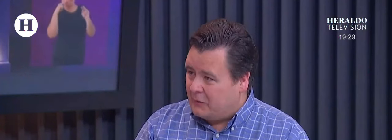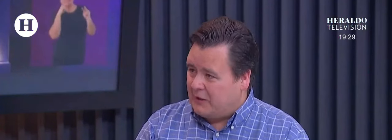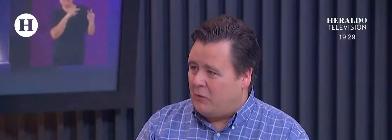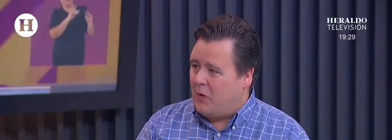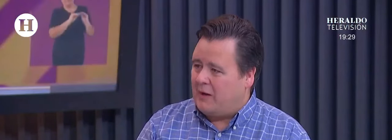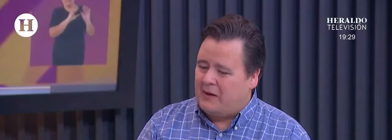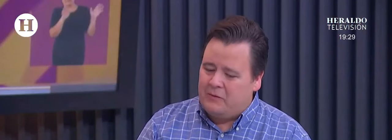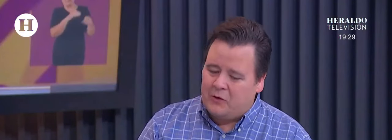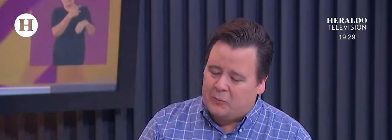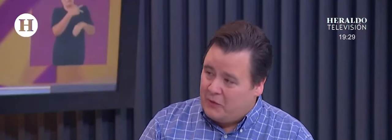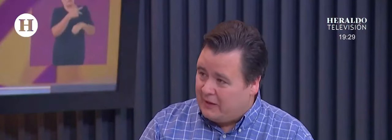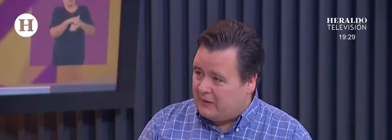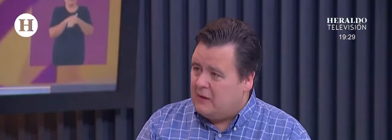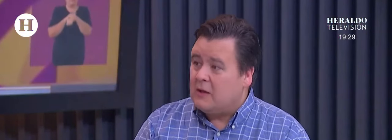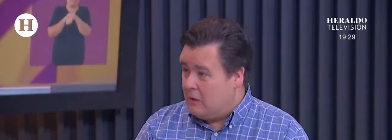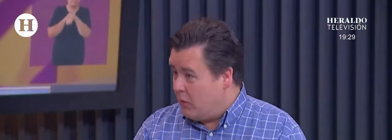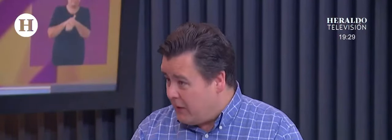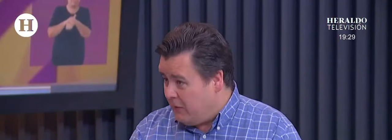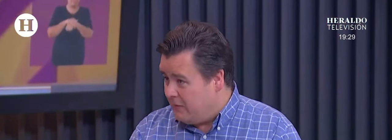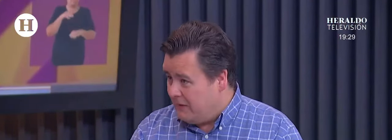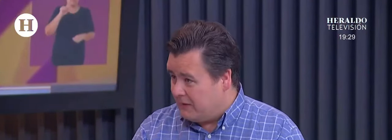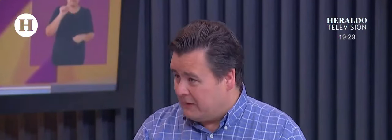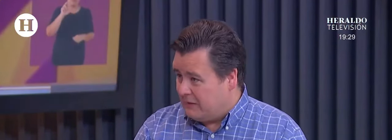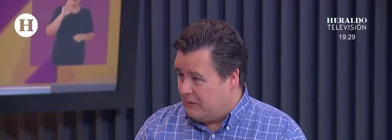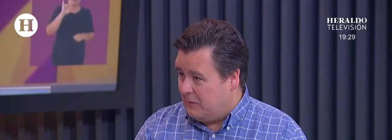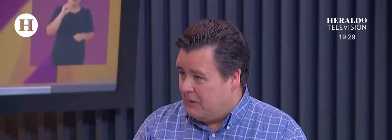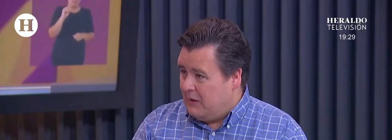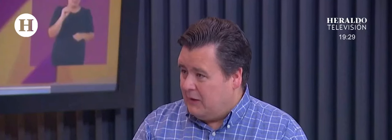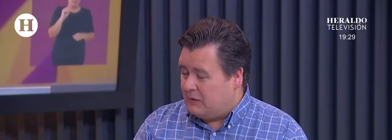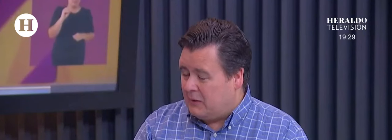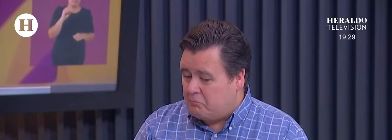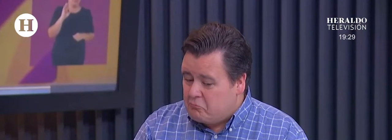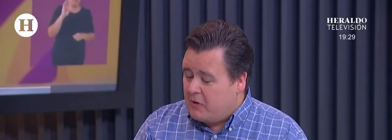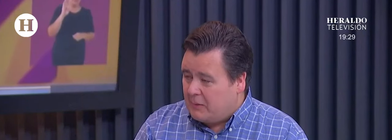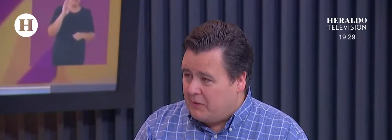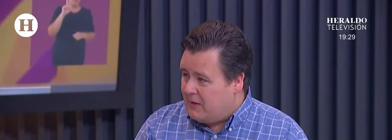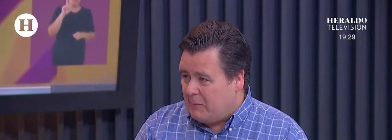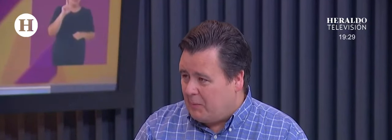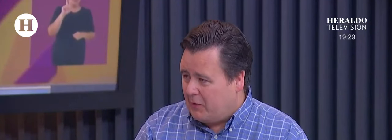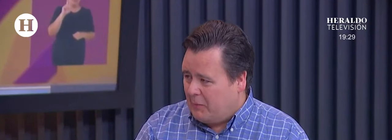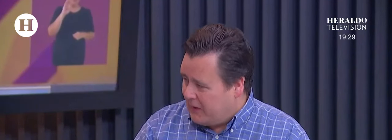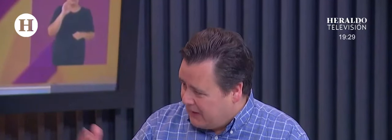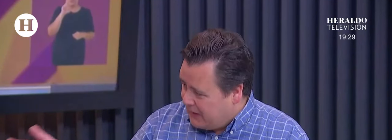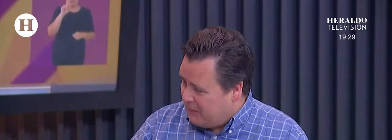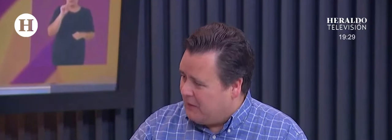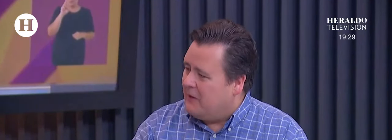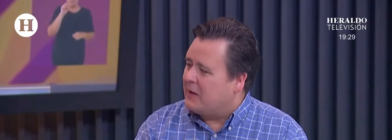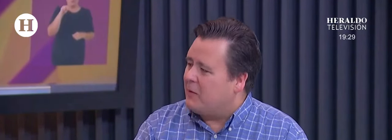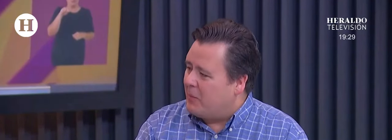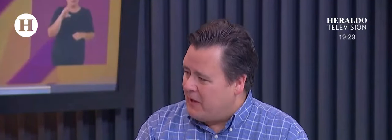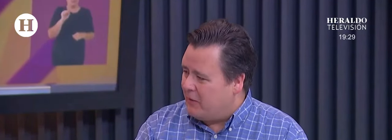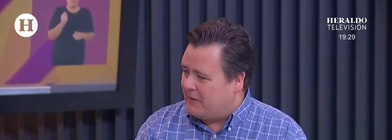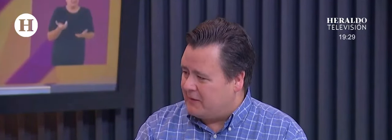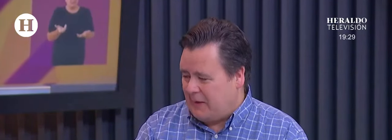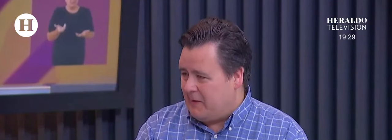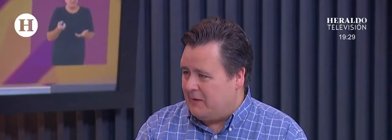riesgos a No a no exponerse y lo ganó en ese sentido Entonces es aburridísimo pero voy a dejar aquí que mi que